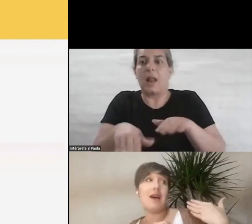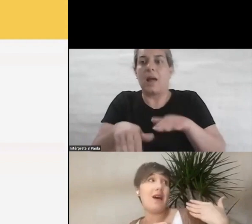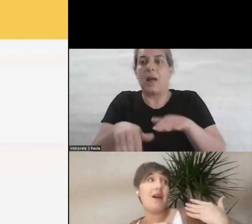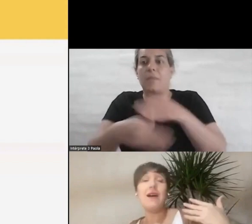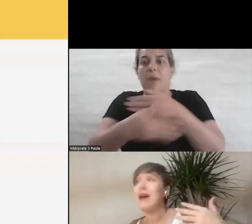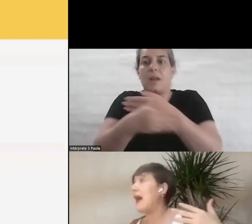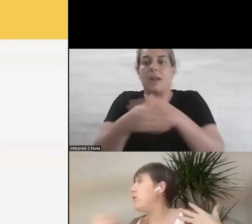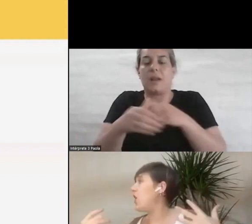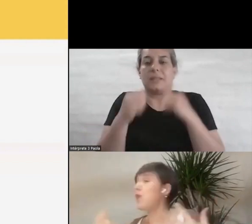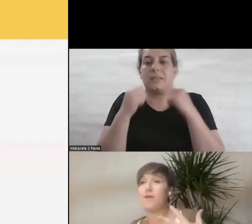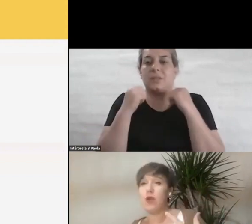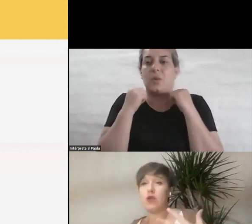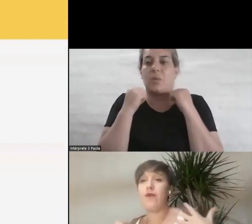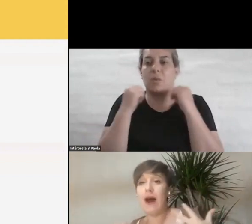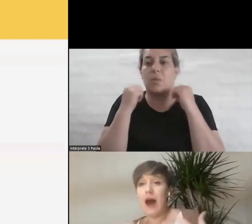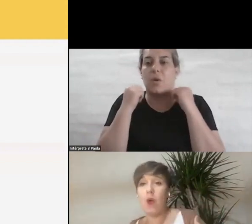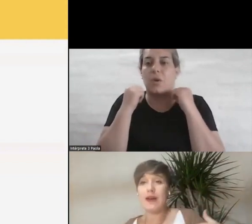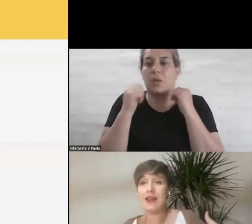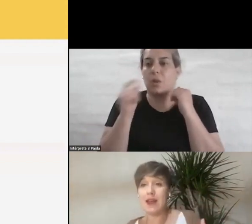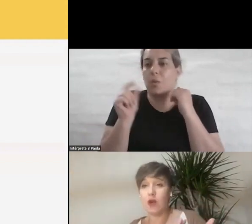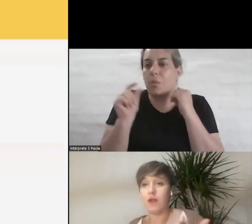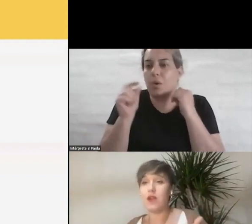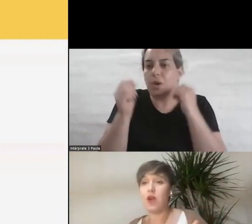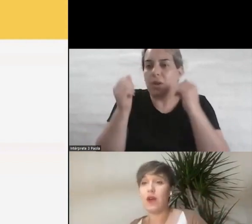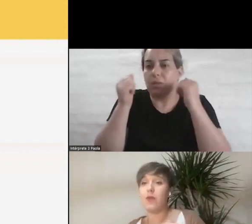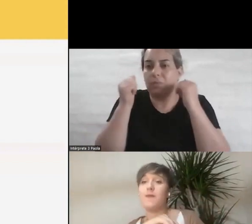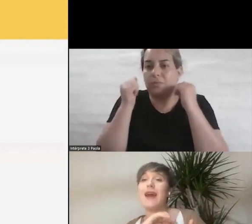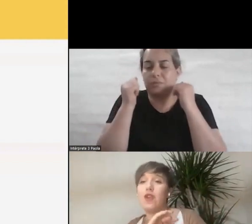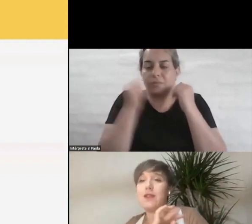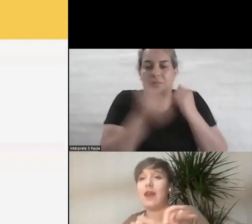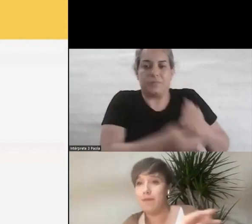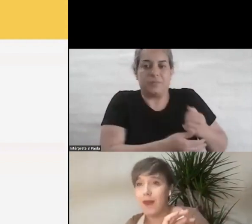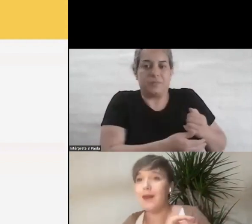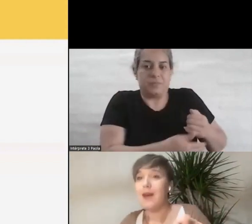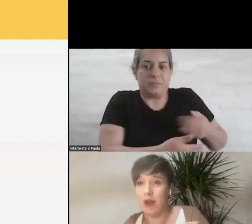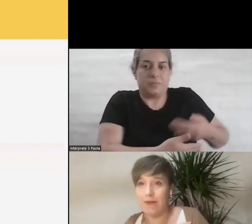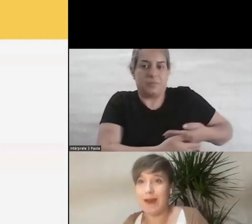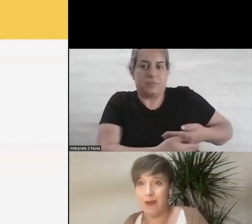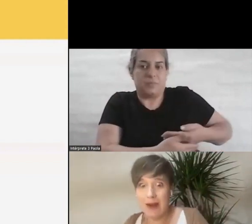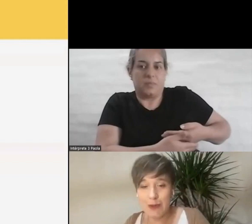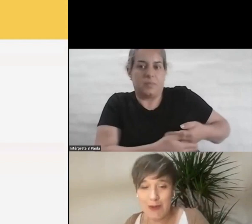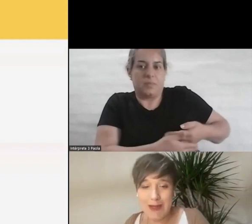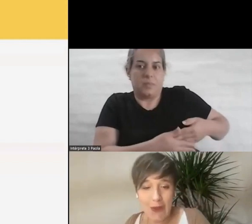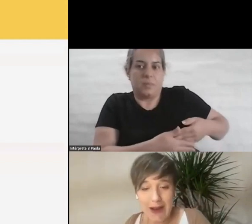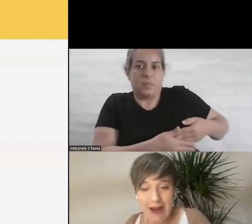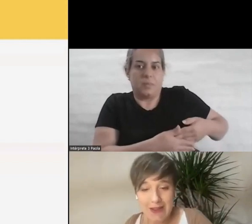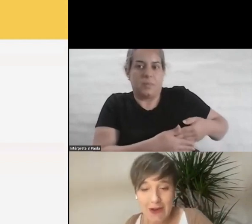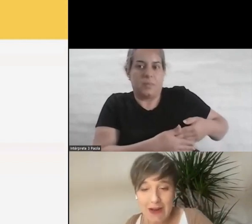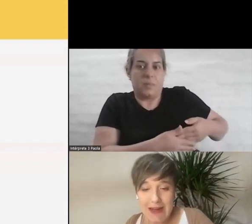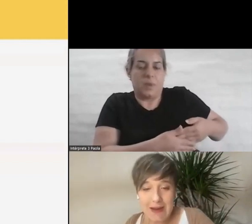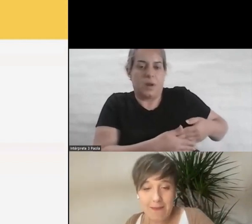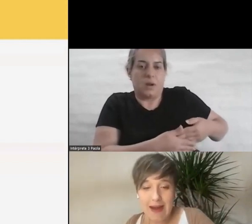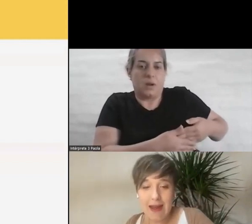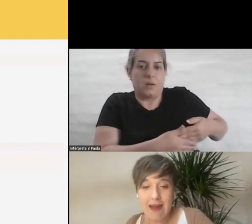si está apoyado, por ejemplo, en el sofá, un asiento, donde él toque, pues para que no esté modificando la postura todo el